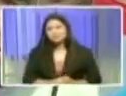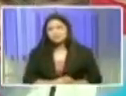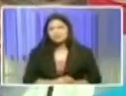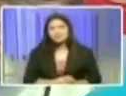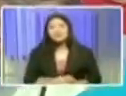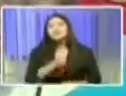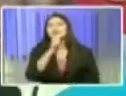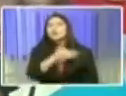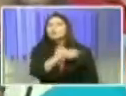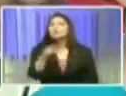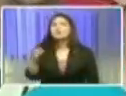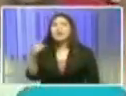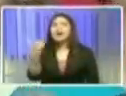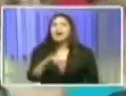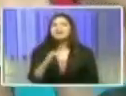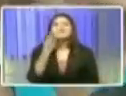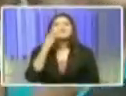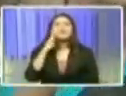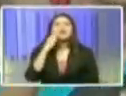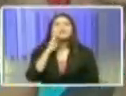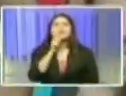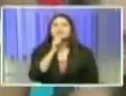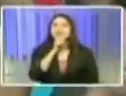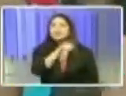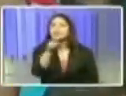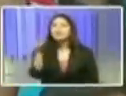¿Quiénes de ustedes tienen cuenta Facebook?